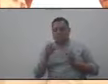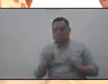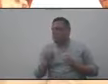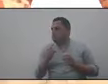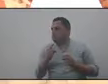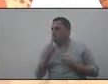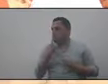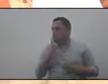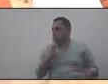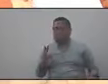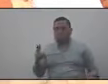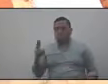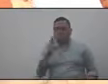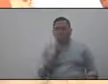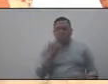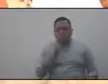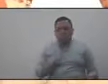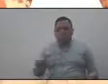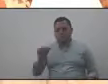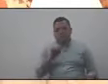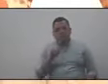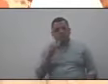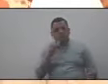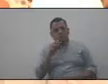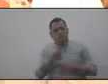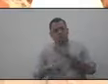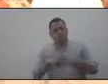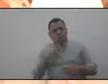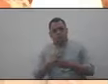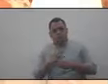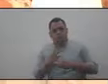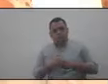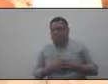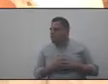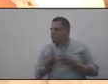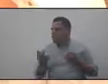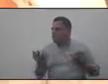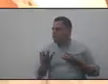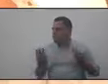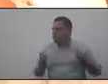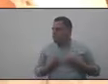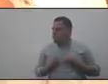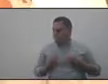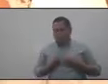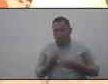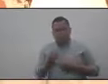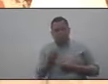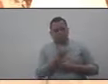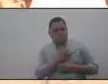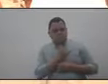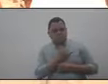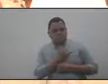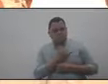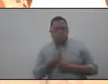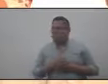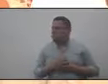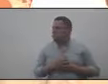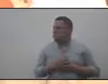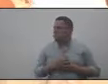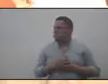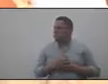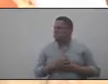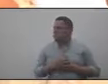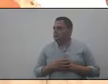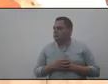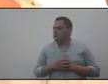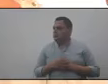comunes en las mujeres del mundo. Sí, señor. ¿Y usted dónde vive? Acá en Yopal. Acá en Yopal. Y entonces le detectan el